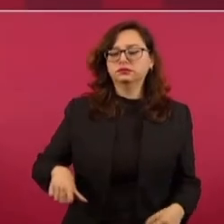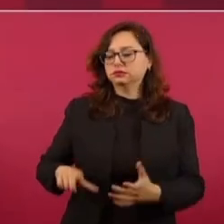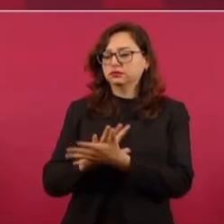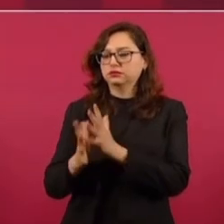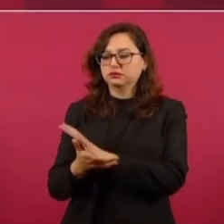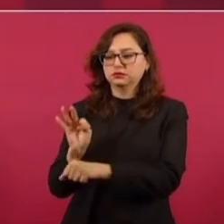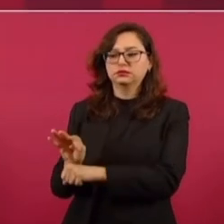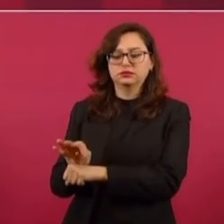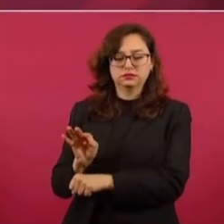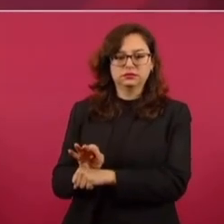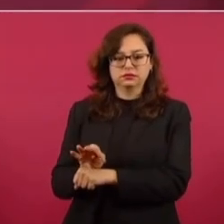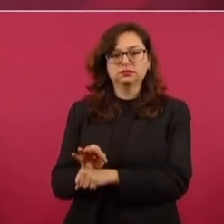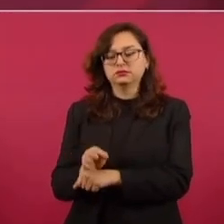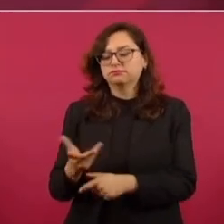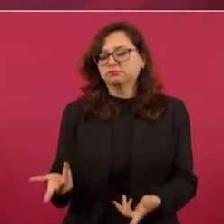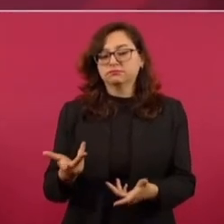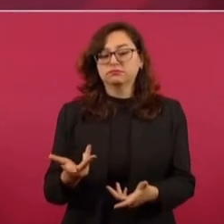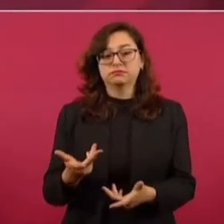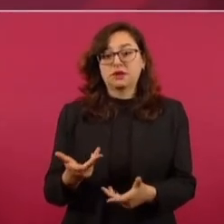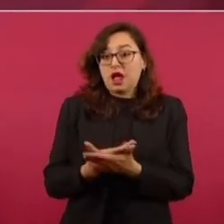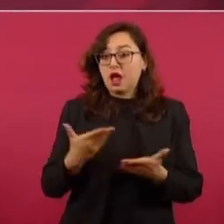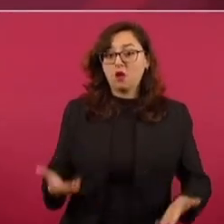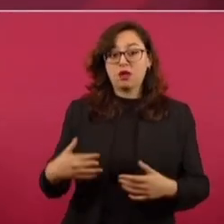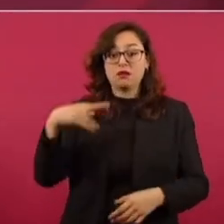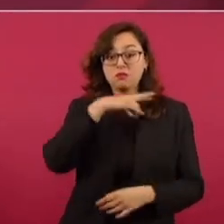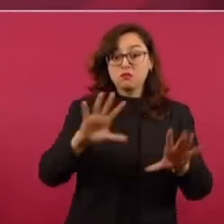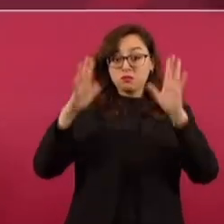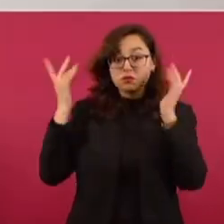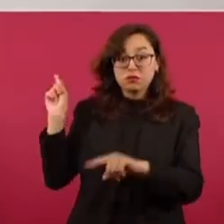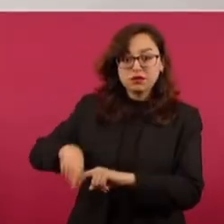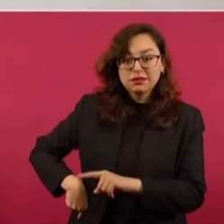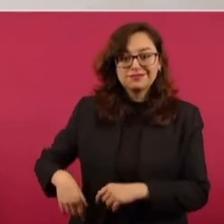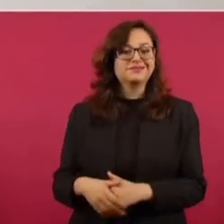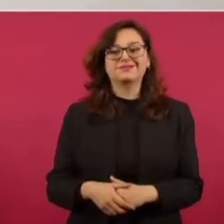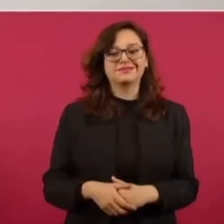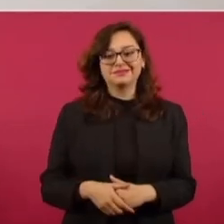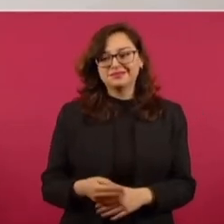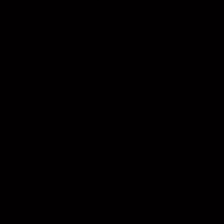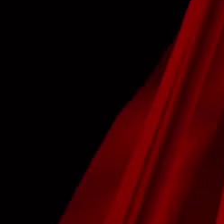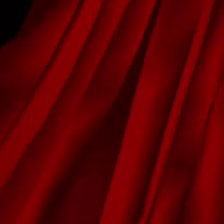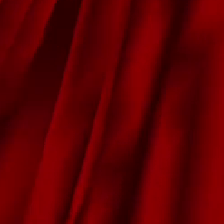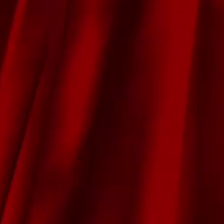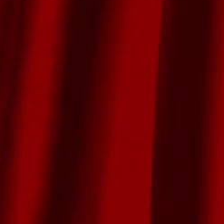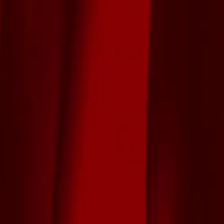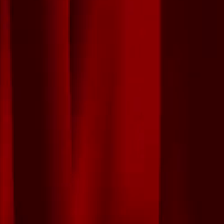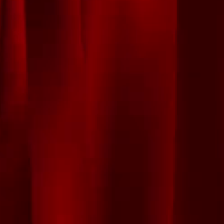Entonces, es un proceso, se va avanzando mucho, pero falta.